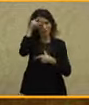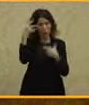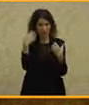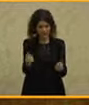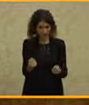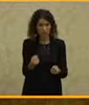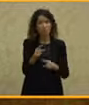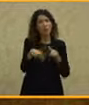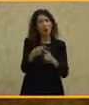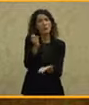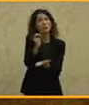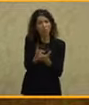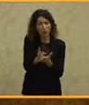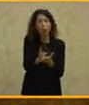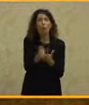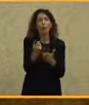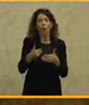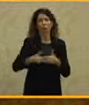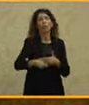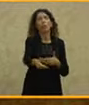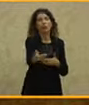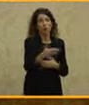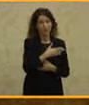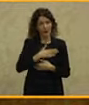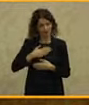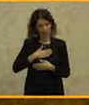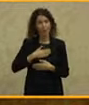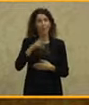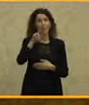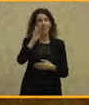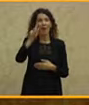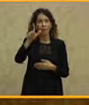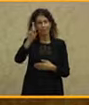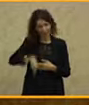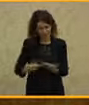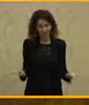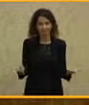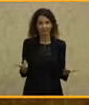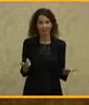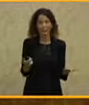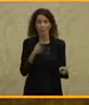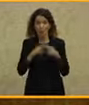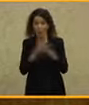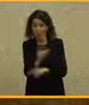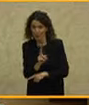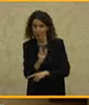mental y los retos que tenemos por delante, querido Raúl. Yo no me equivoco de